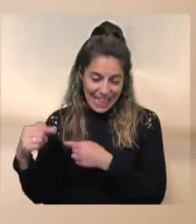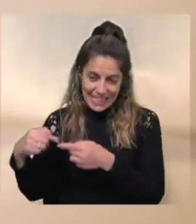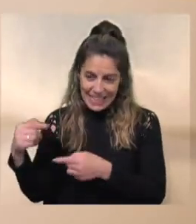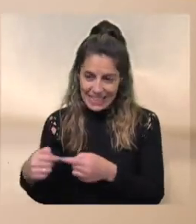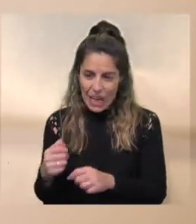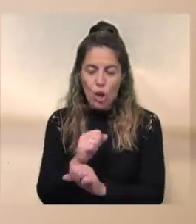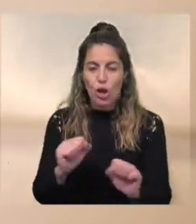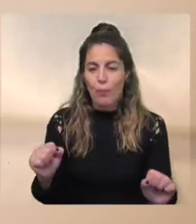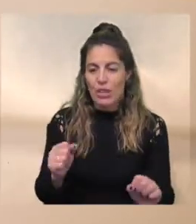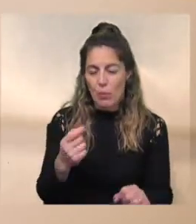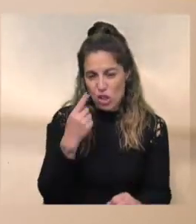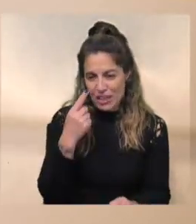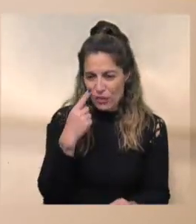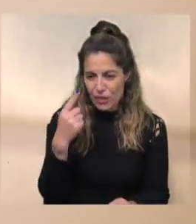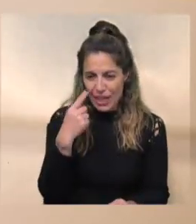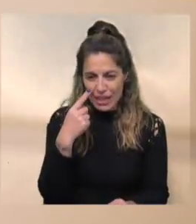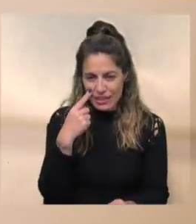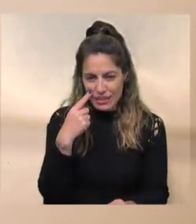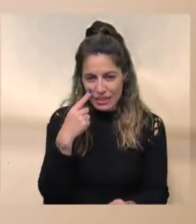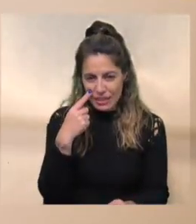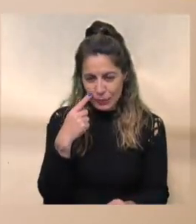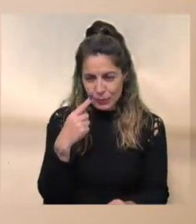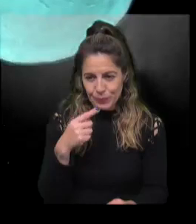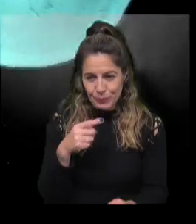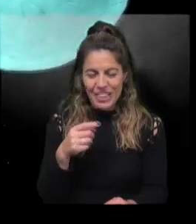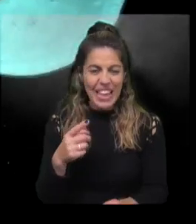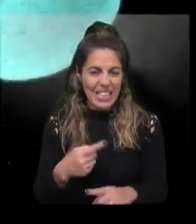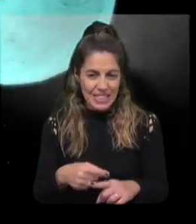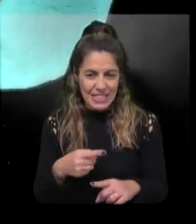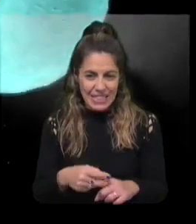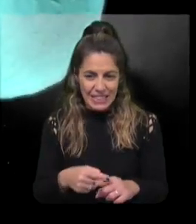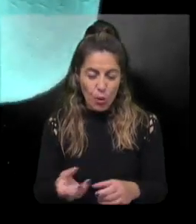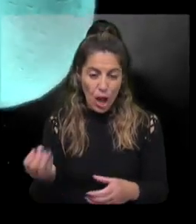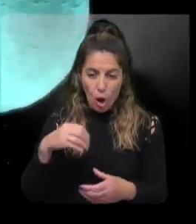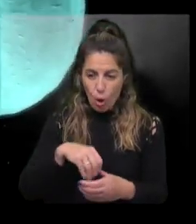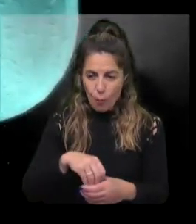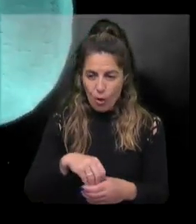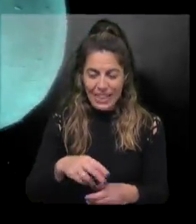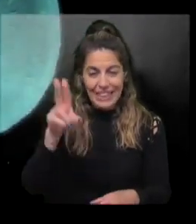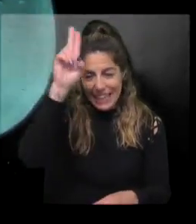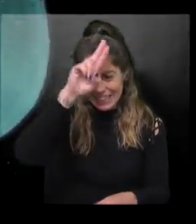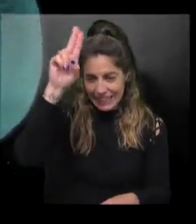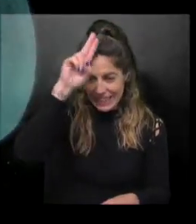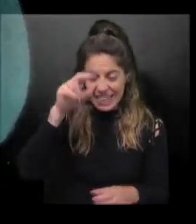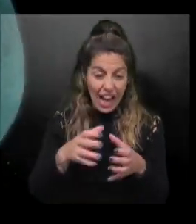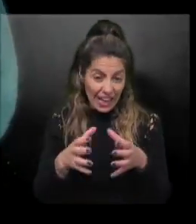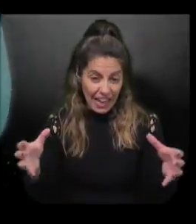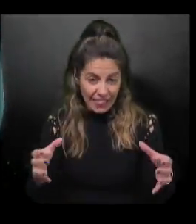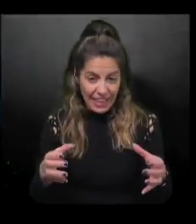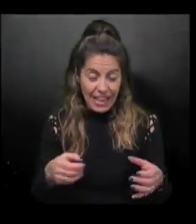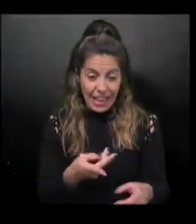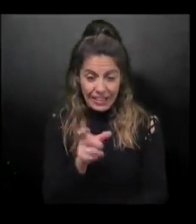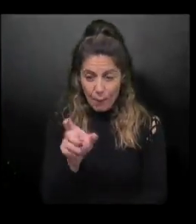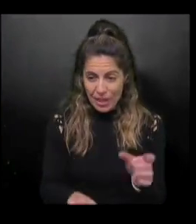que pudimos identificar fue que existe una componente indígena bastante grande en la población